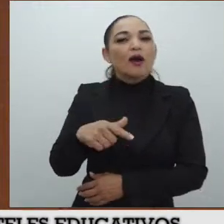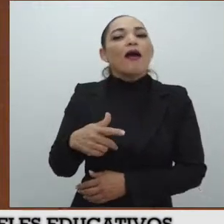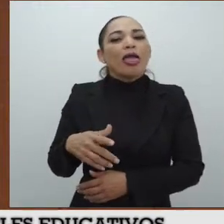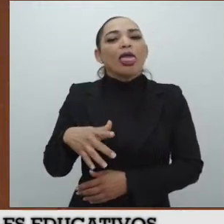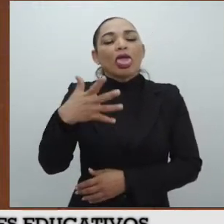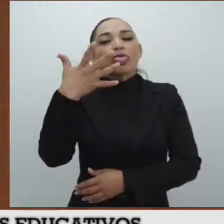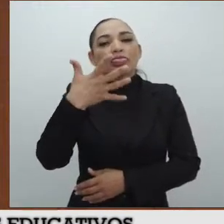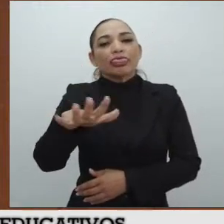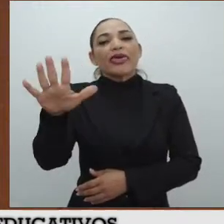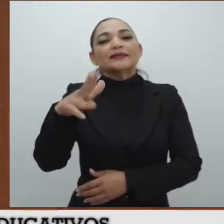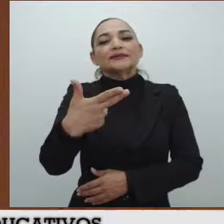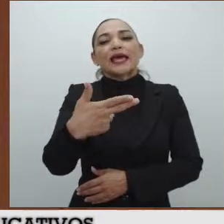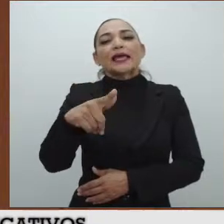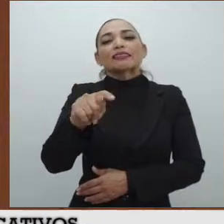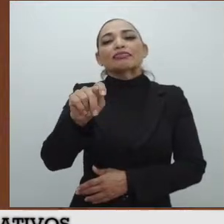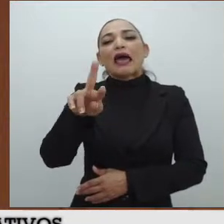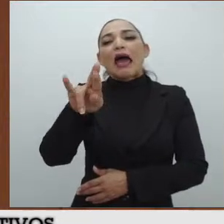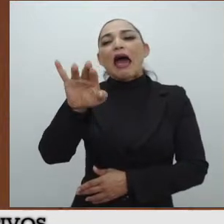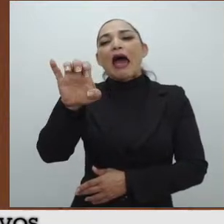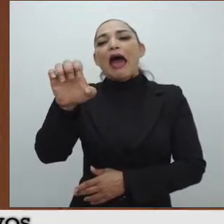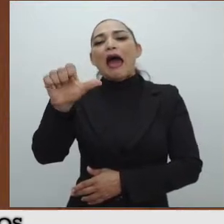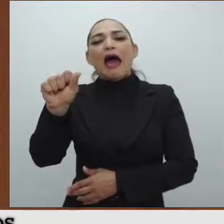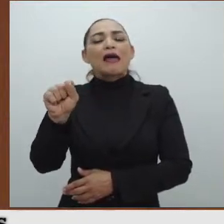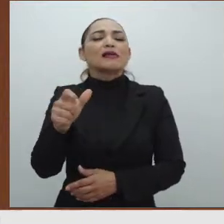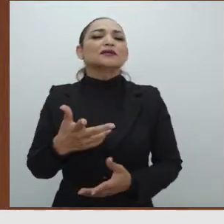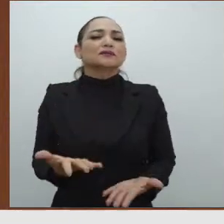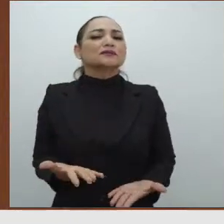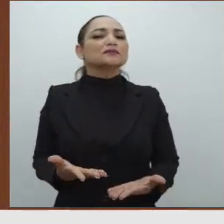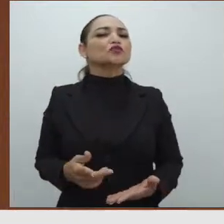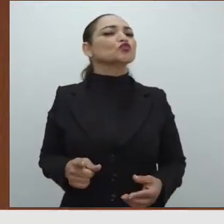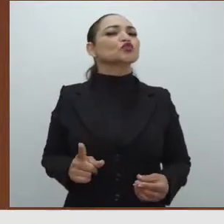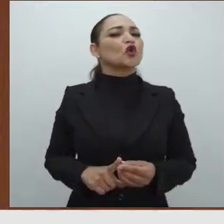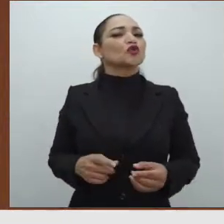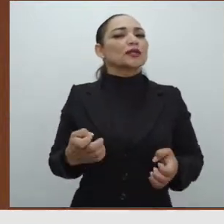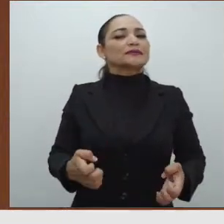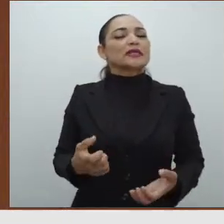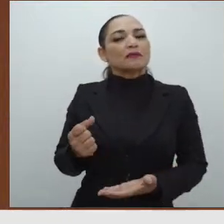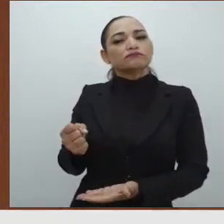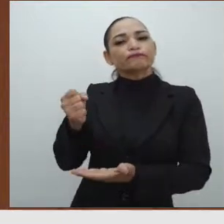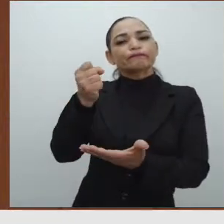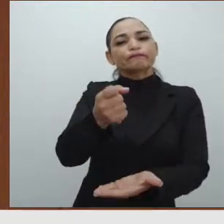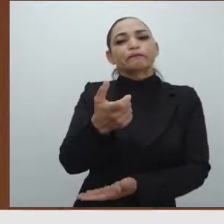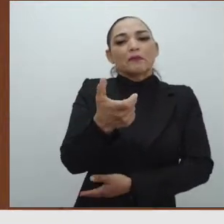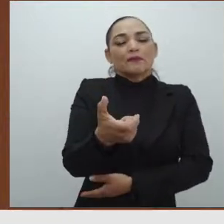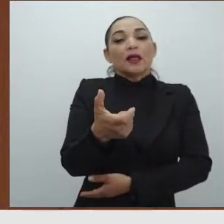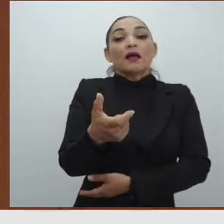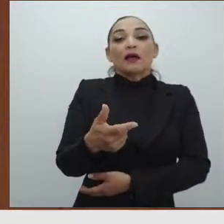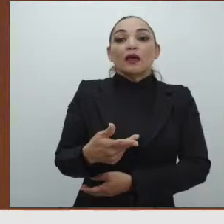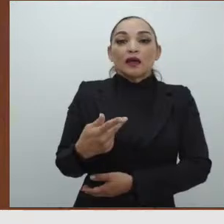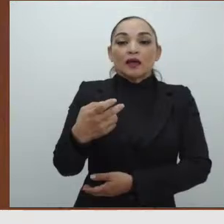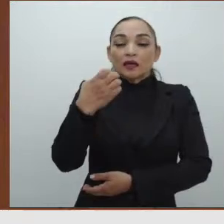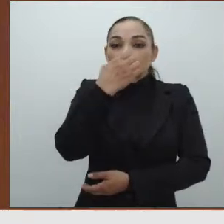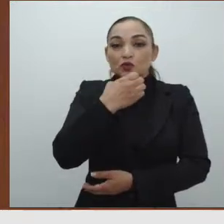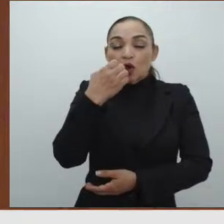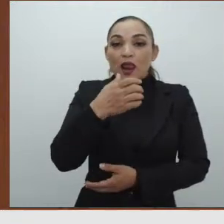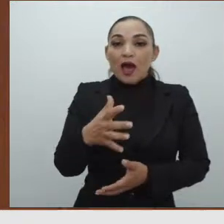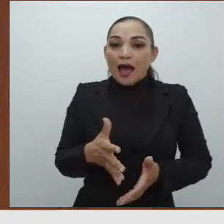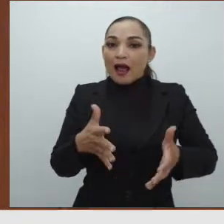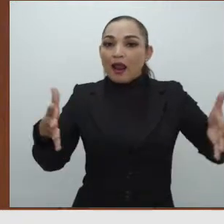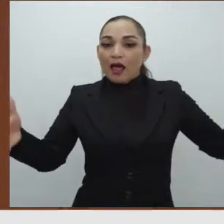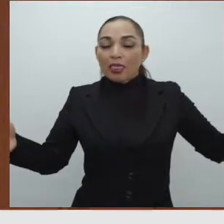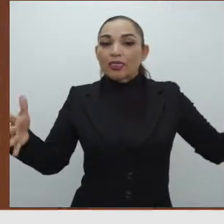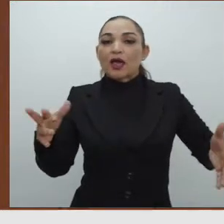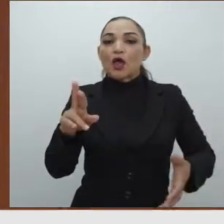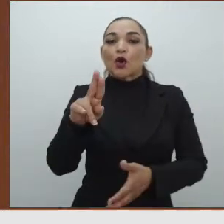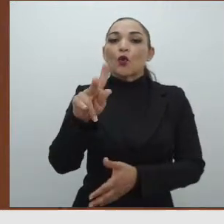¿a dónde se van esos recursos? Se le ha dado poquito a la Ezequiel Almanza, pero a la escuela grande, Ruperto, no le llega ese